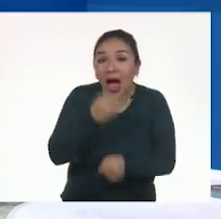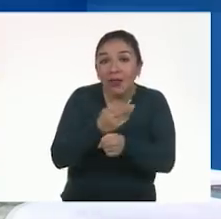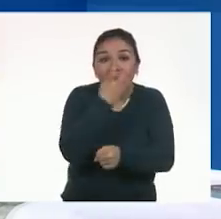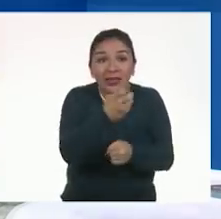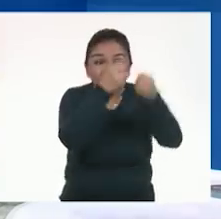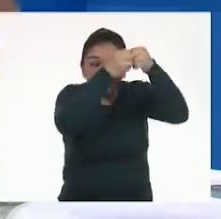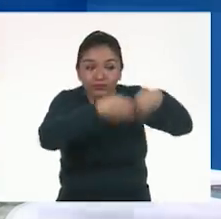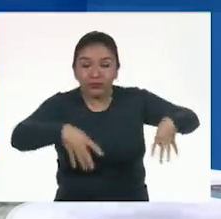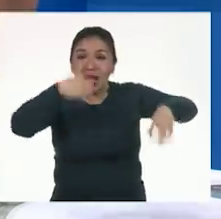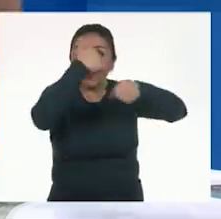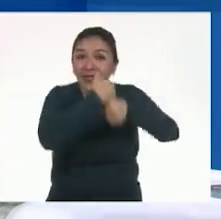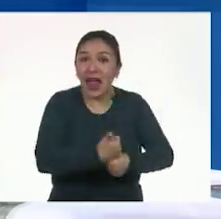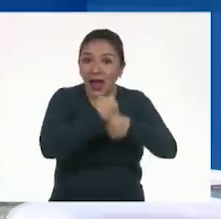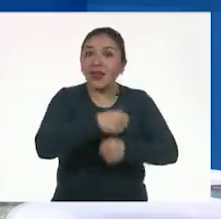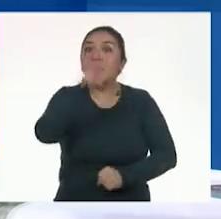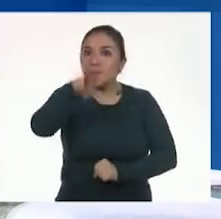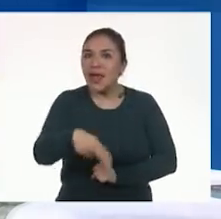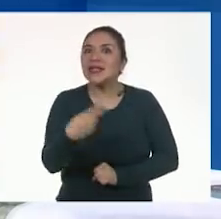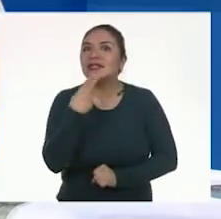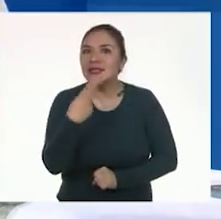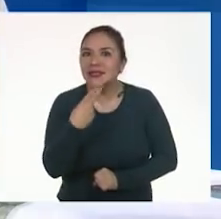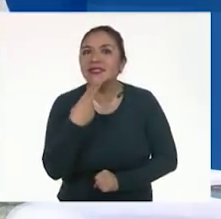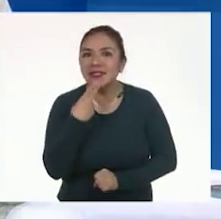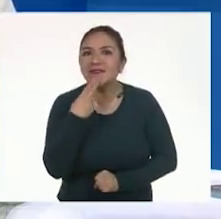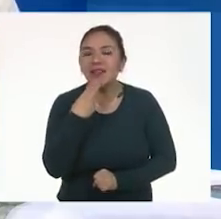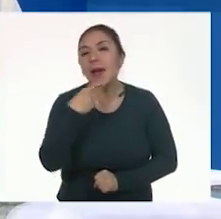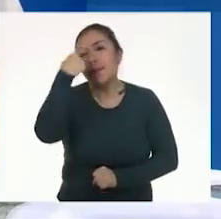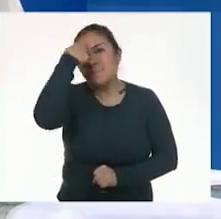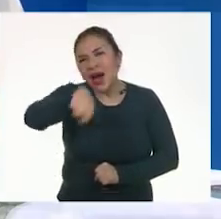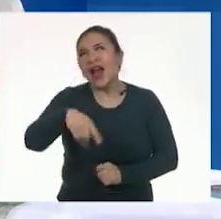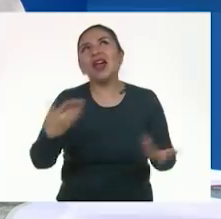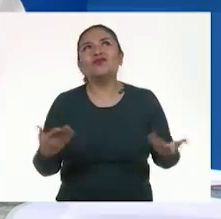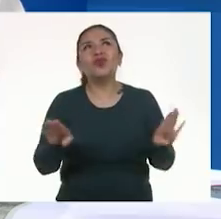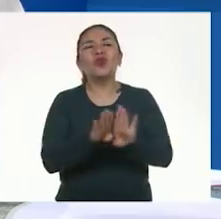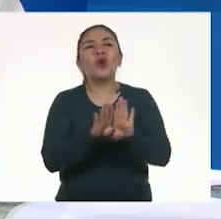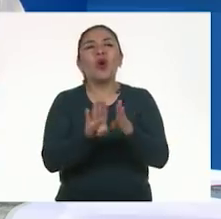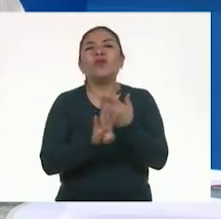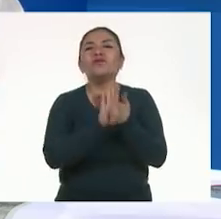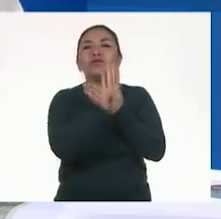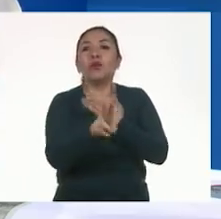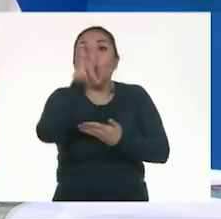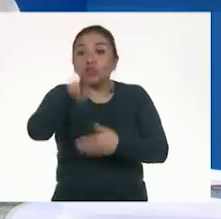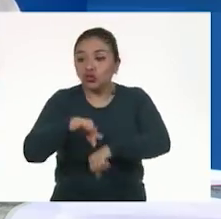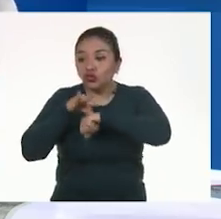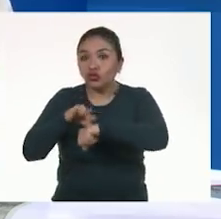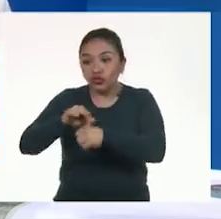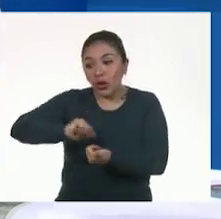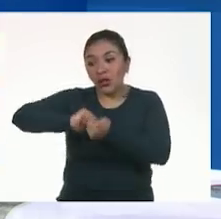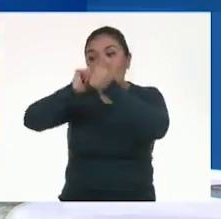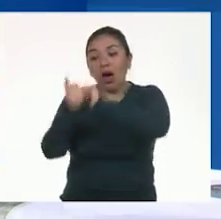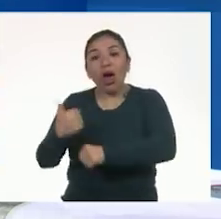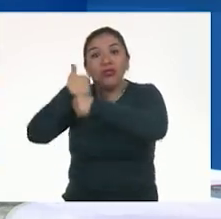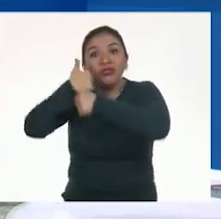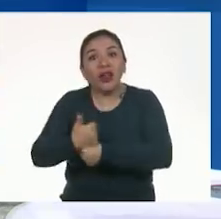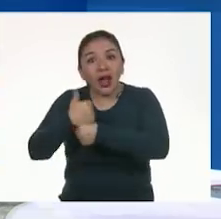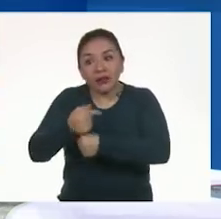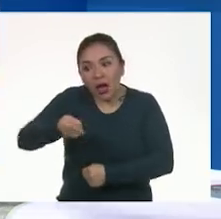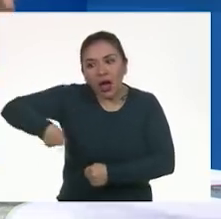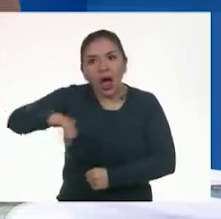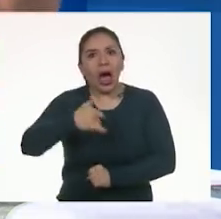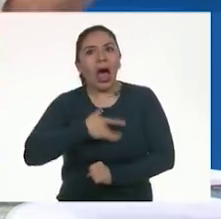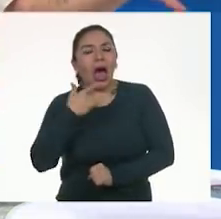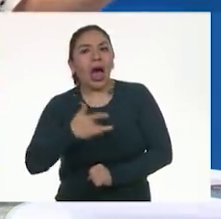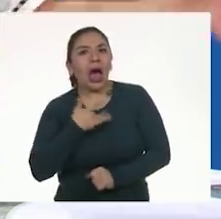tragedia sirve, la obra trágica sirve para evitar tragedias en la vida real, que todos entendamos los signos,